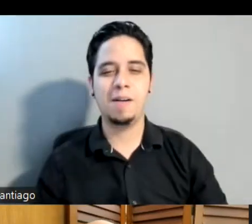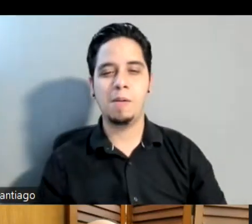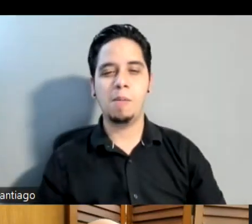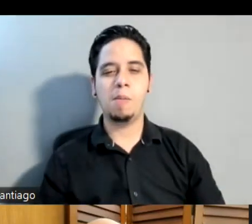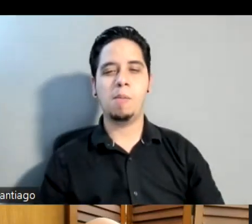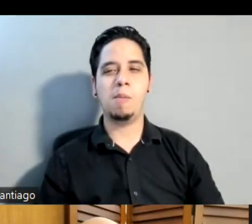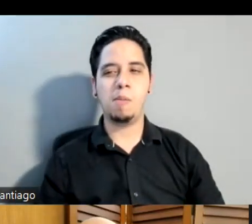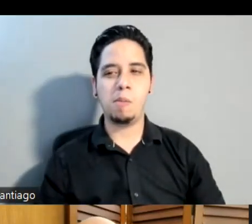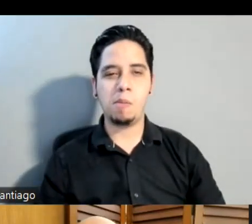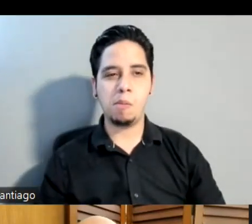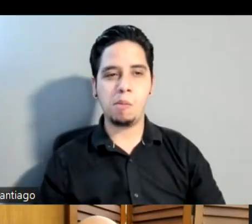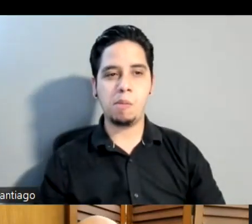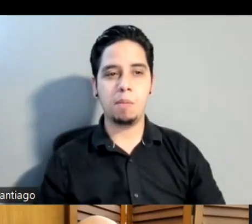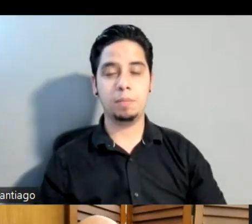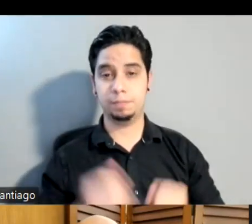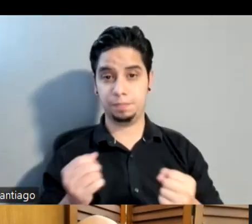Mira,